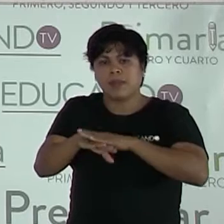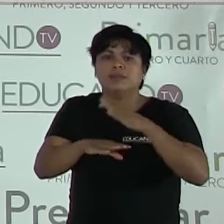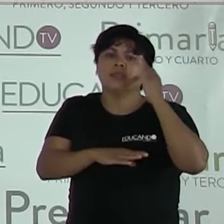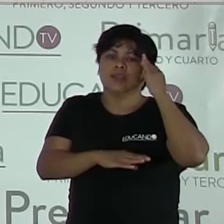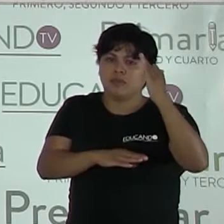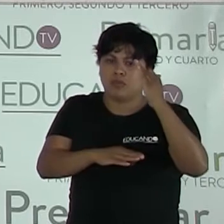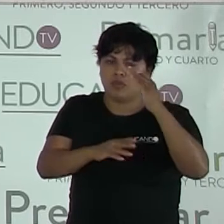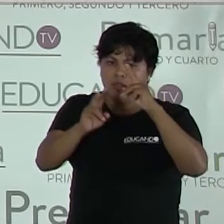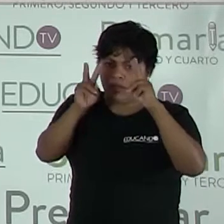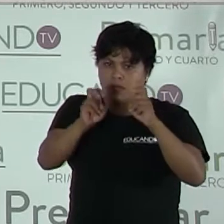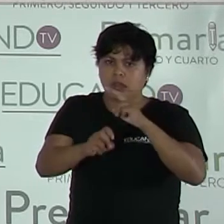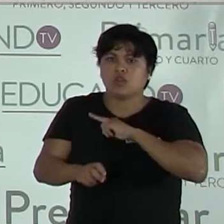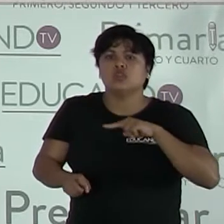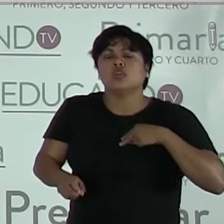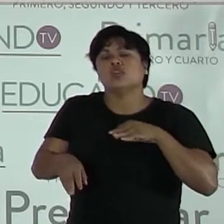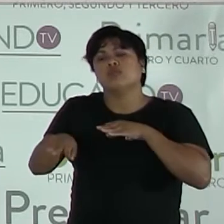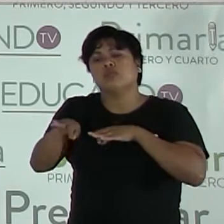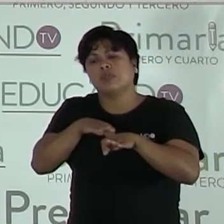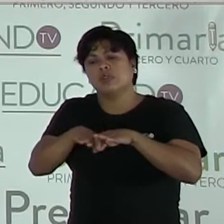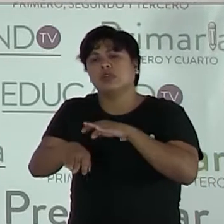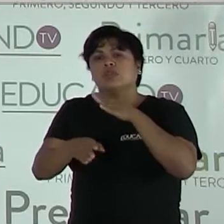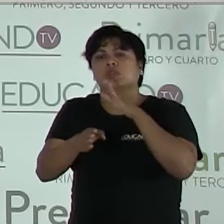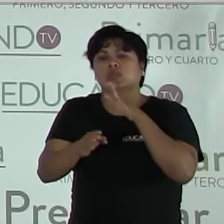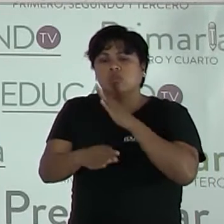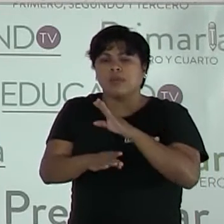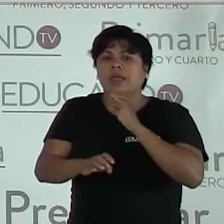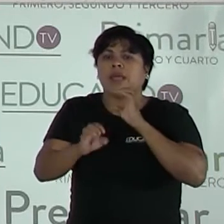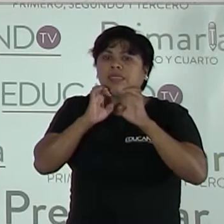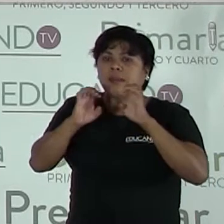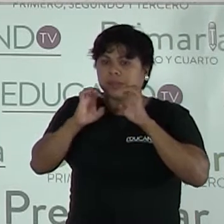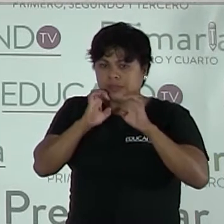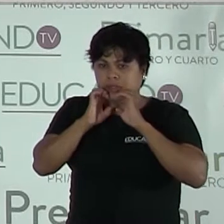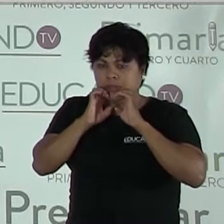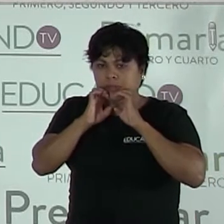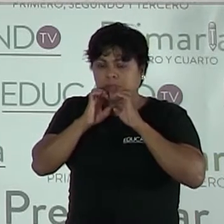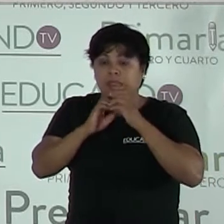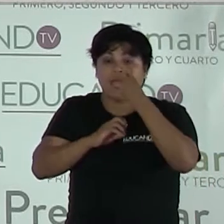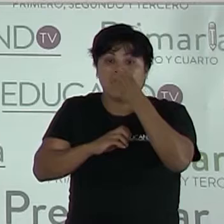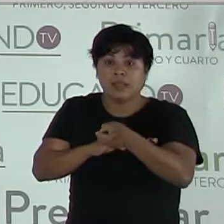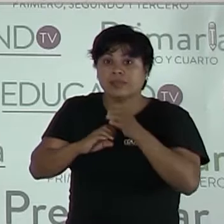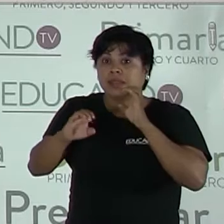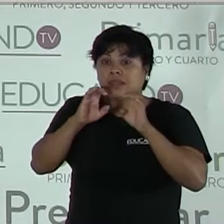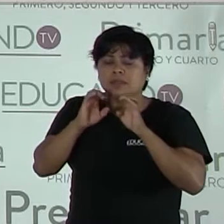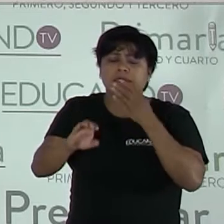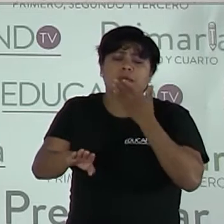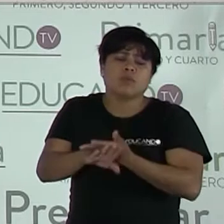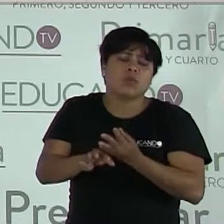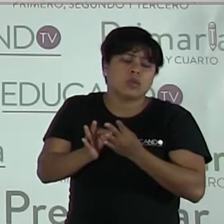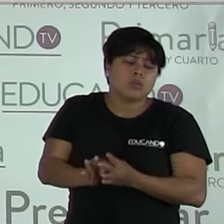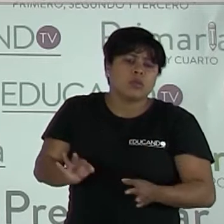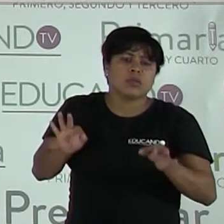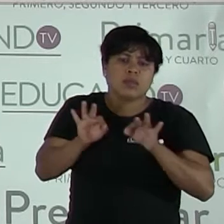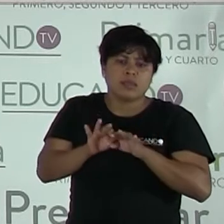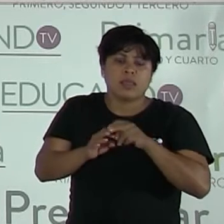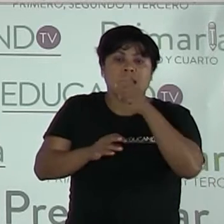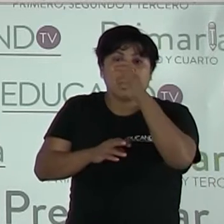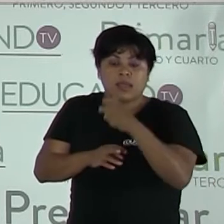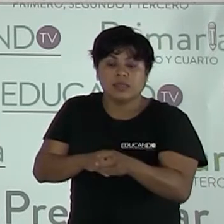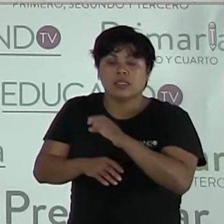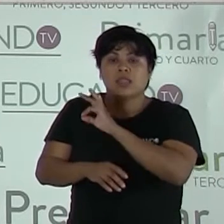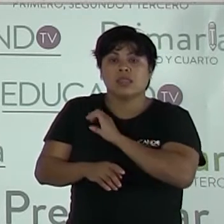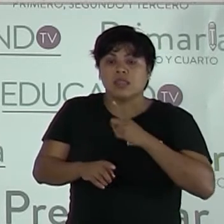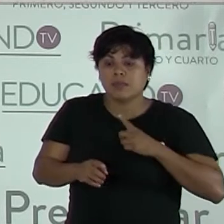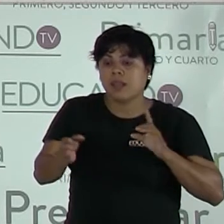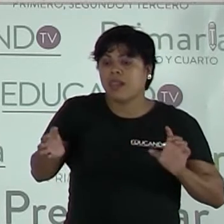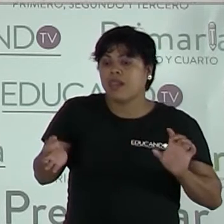tema. Vamos a trabajar lo que es la entrevista. La entrevista es muy importante que tú la ligues con